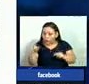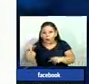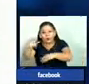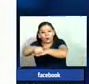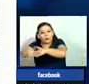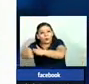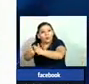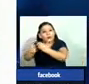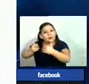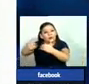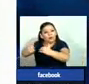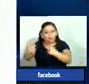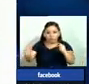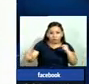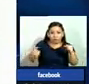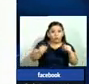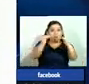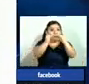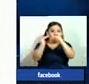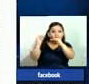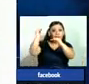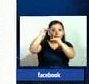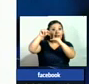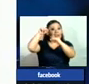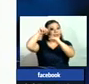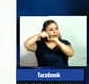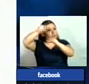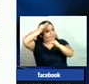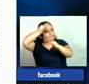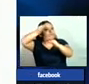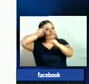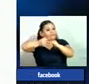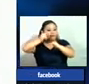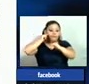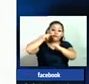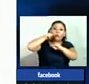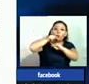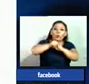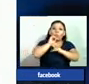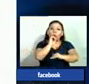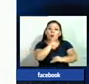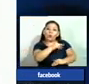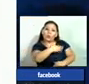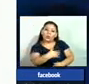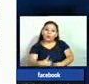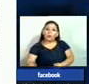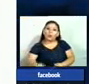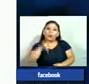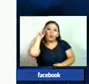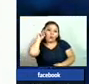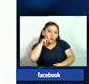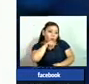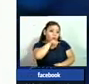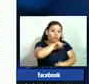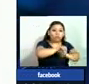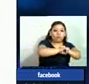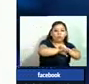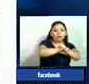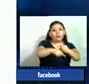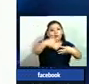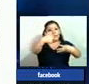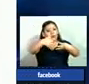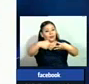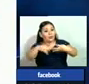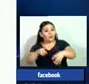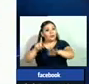Asamblea Legislativa. La Corte Suprema de Justicia ha ordenado al presidente Bukele sancionar y publicar el decreto 621